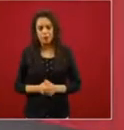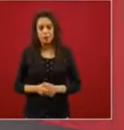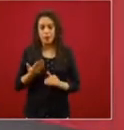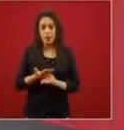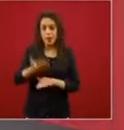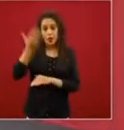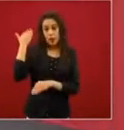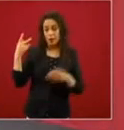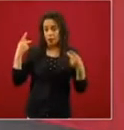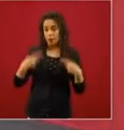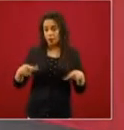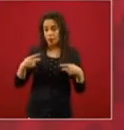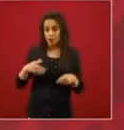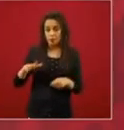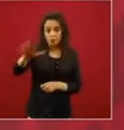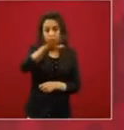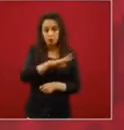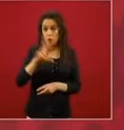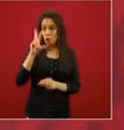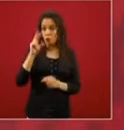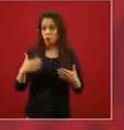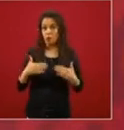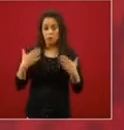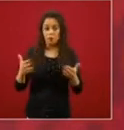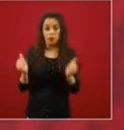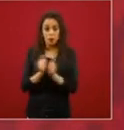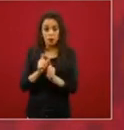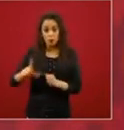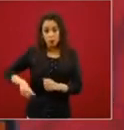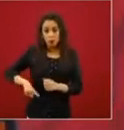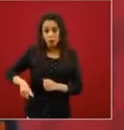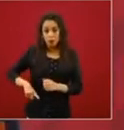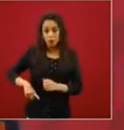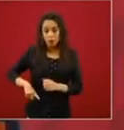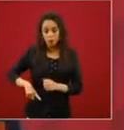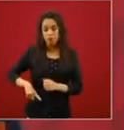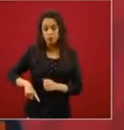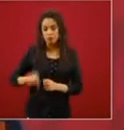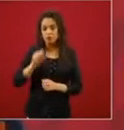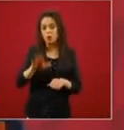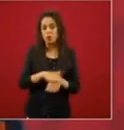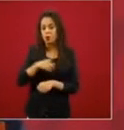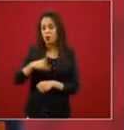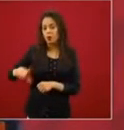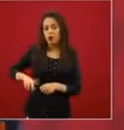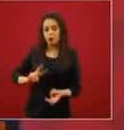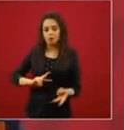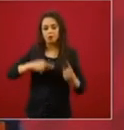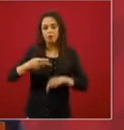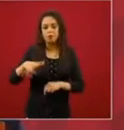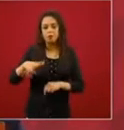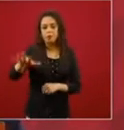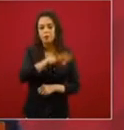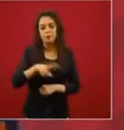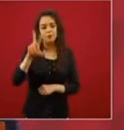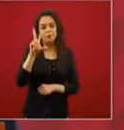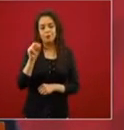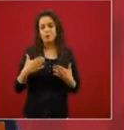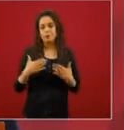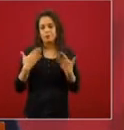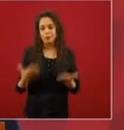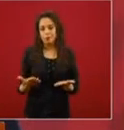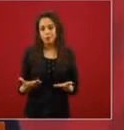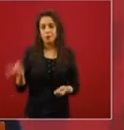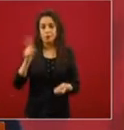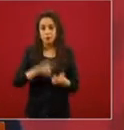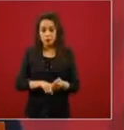no confiaba en el gobierno, también era porque el gobierno no confiaba en la sociedad, y la sociedad somos todos y la sociedad también son